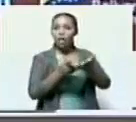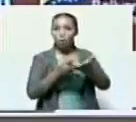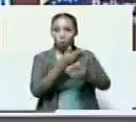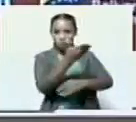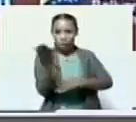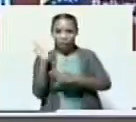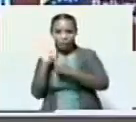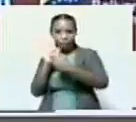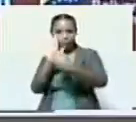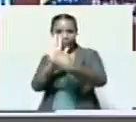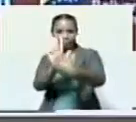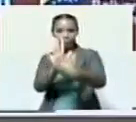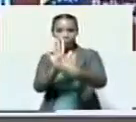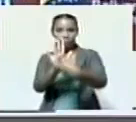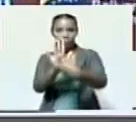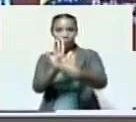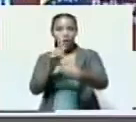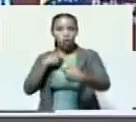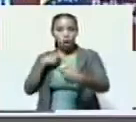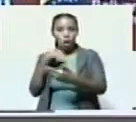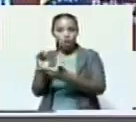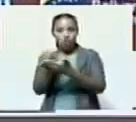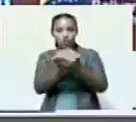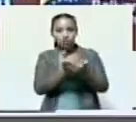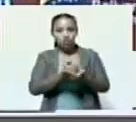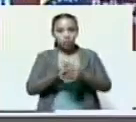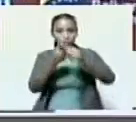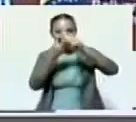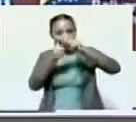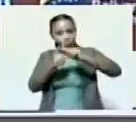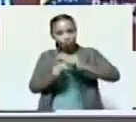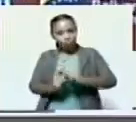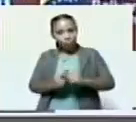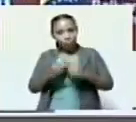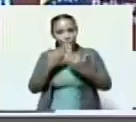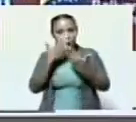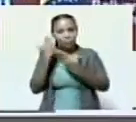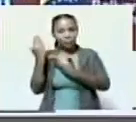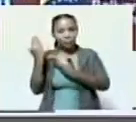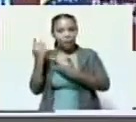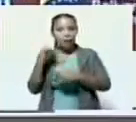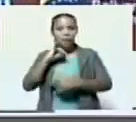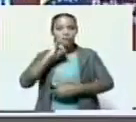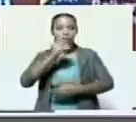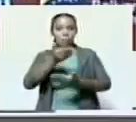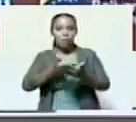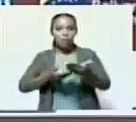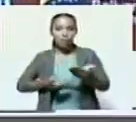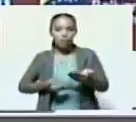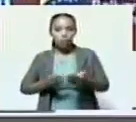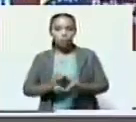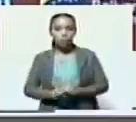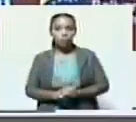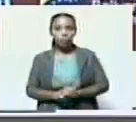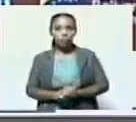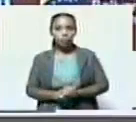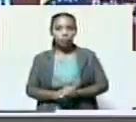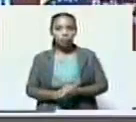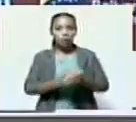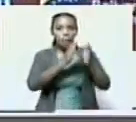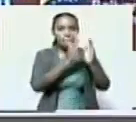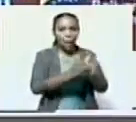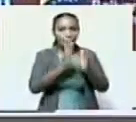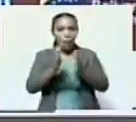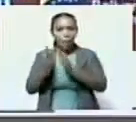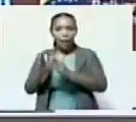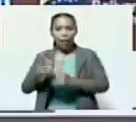bien, que recogí de informes de organizaciones